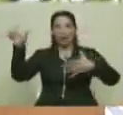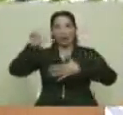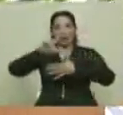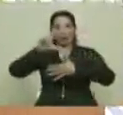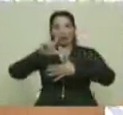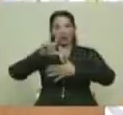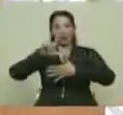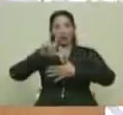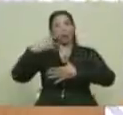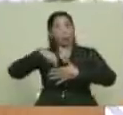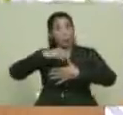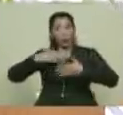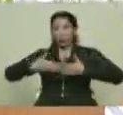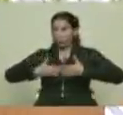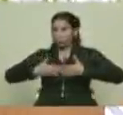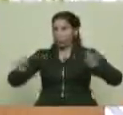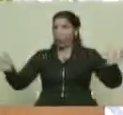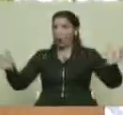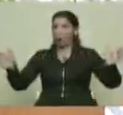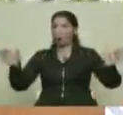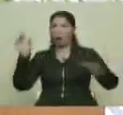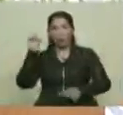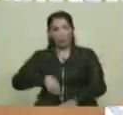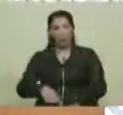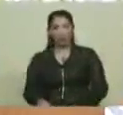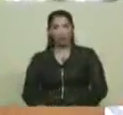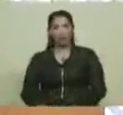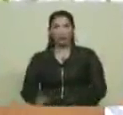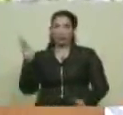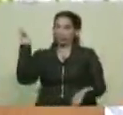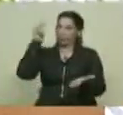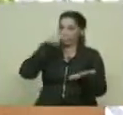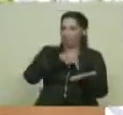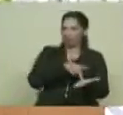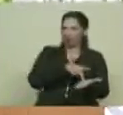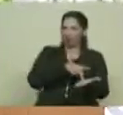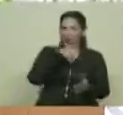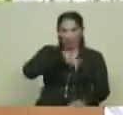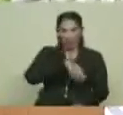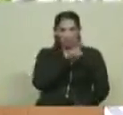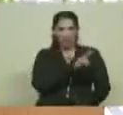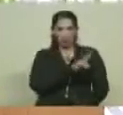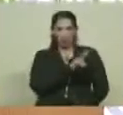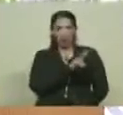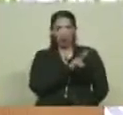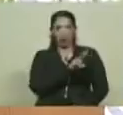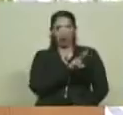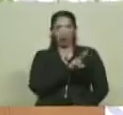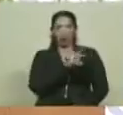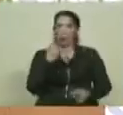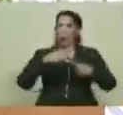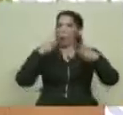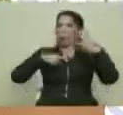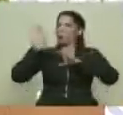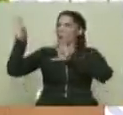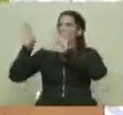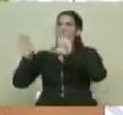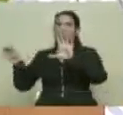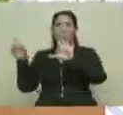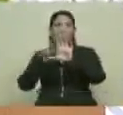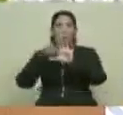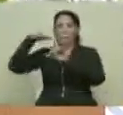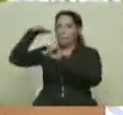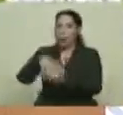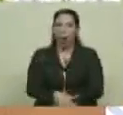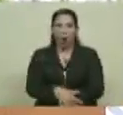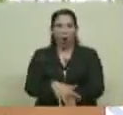hemos abierto los brazos y hemos recibido aquí compañeros que son de otros países y no discriminamos bajo